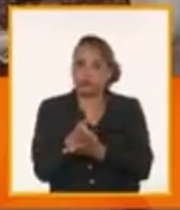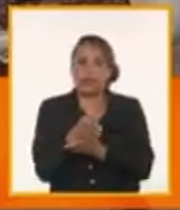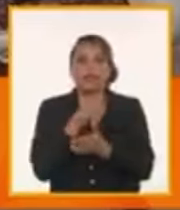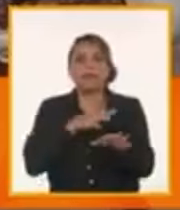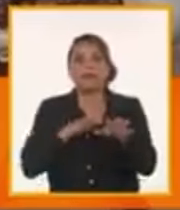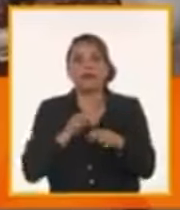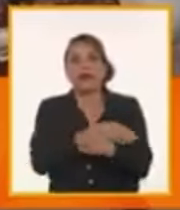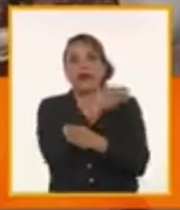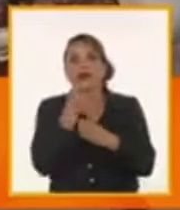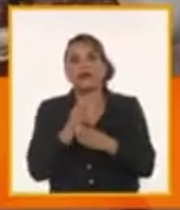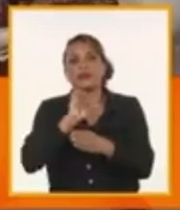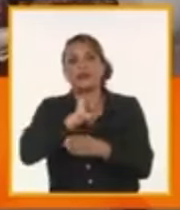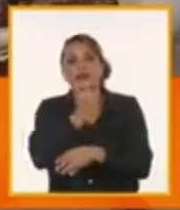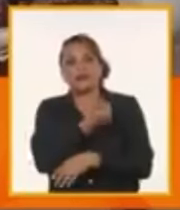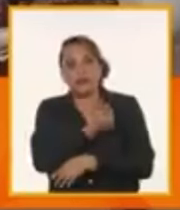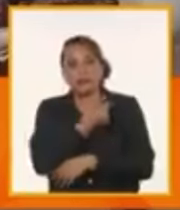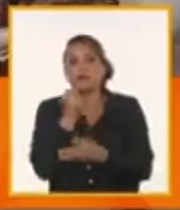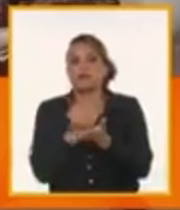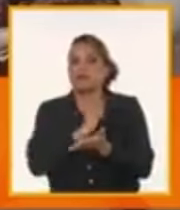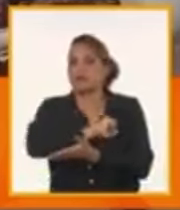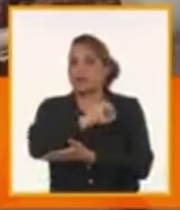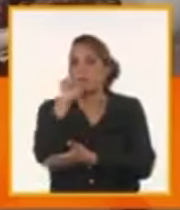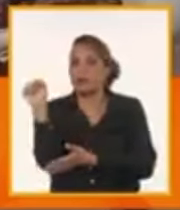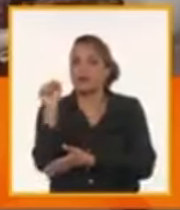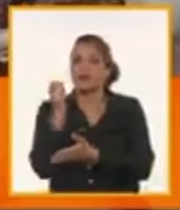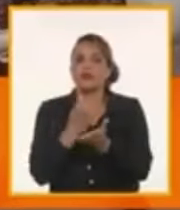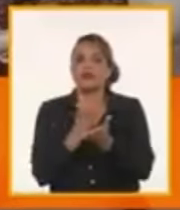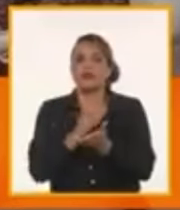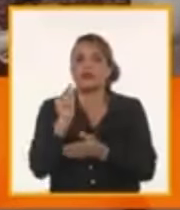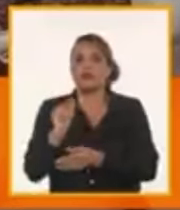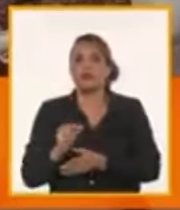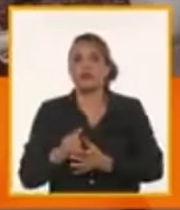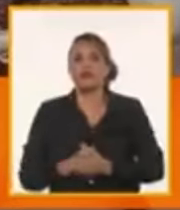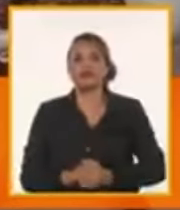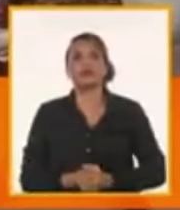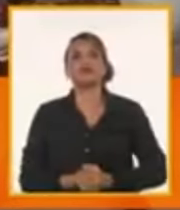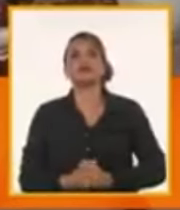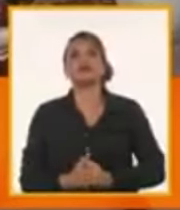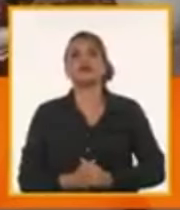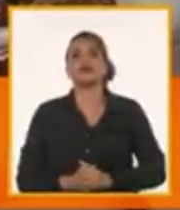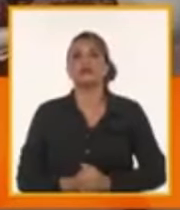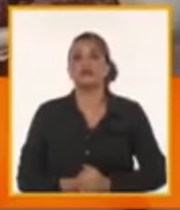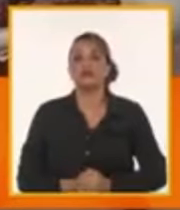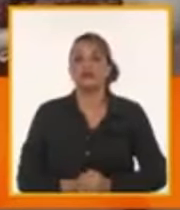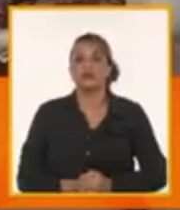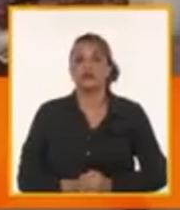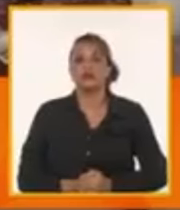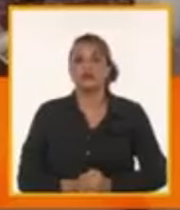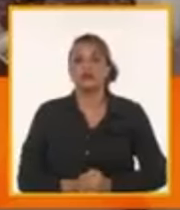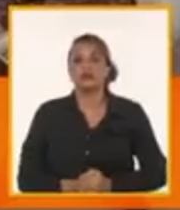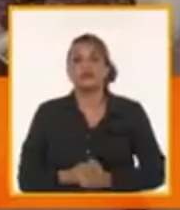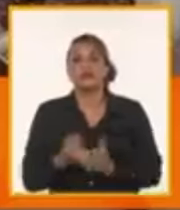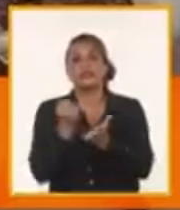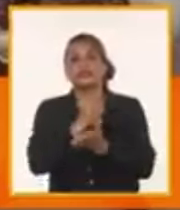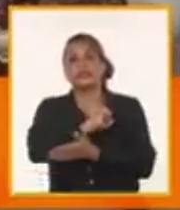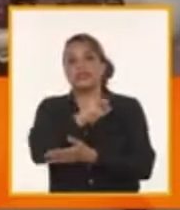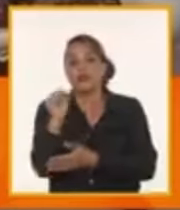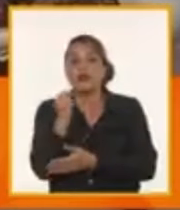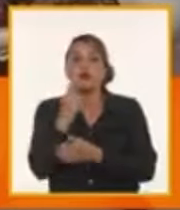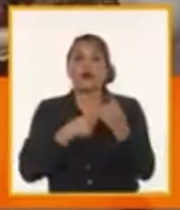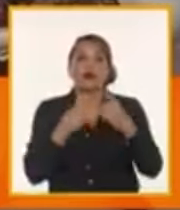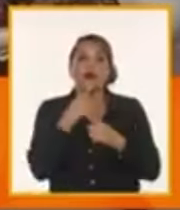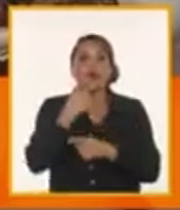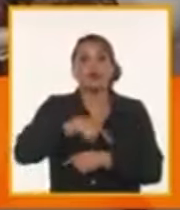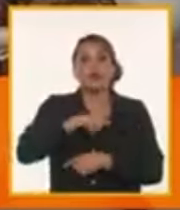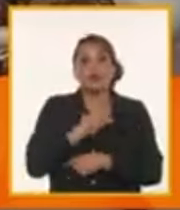hasta diciembre van a estar graduándose estudiantes este curso para sacar la relación de graduado incluso va a ser complejo porque se graduaron muchos en julio otros lo